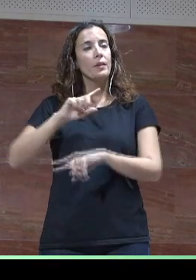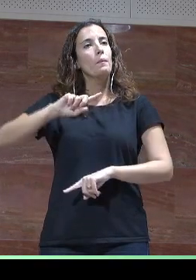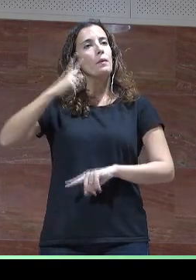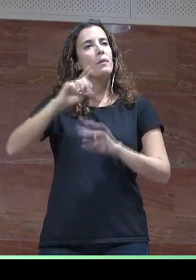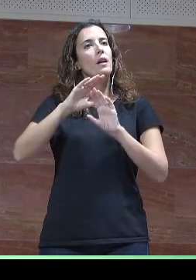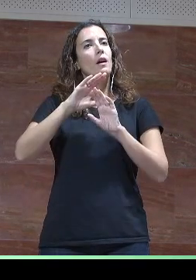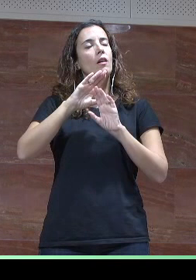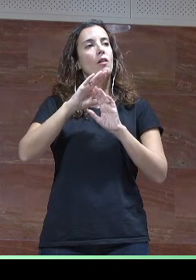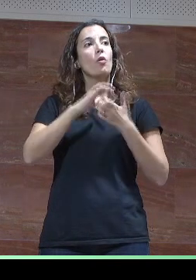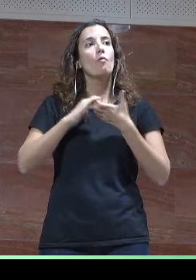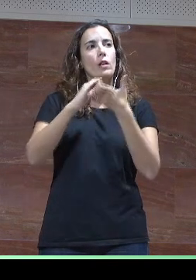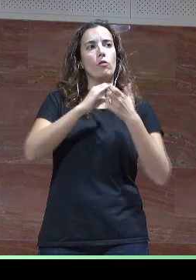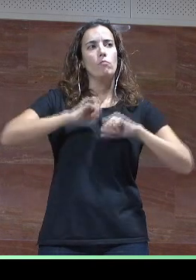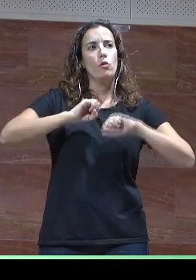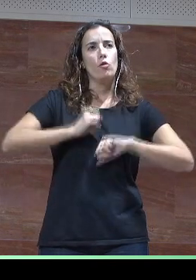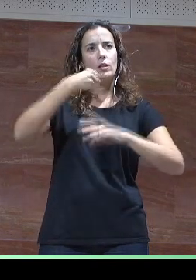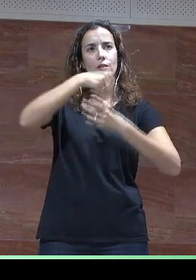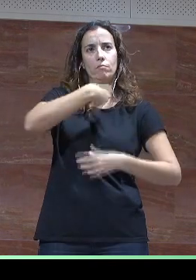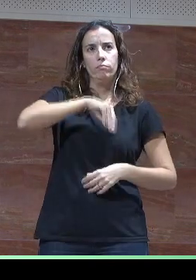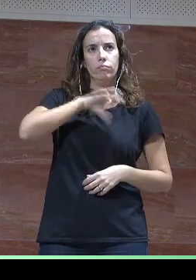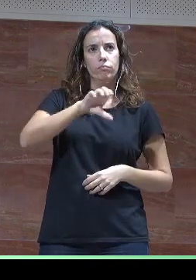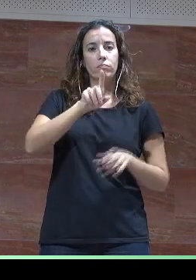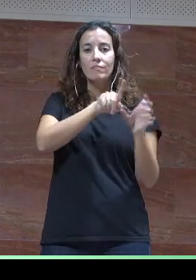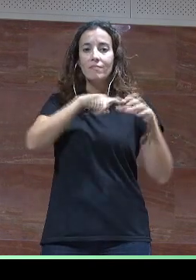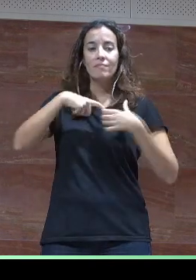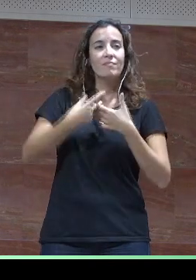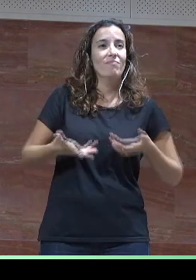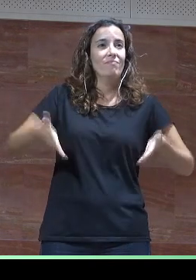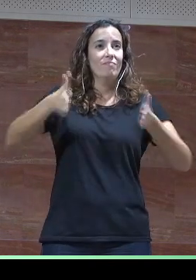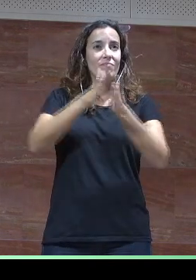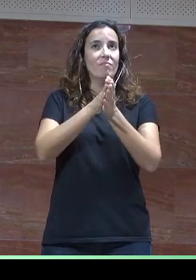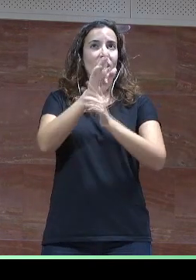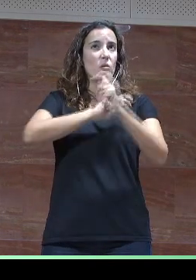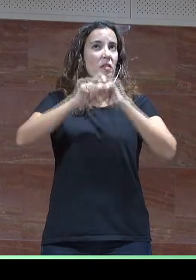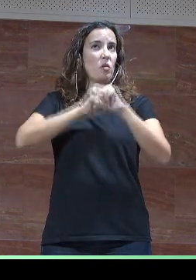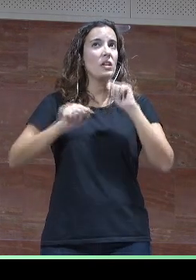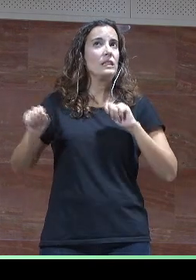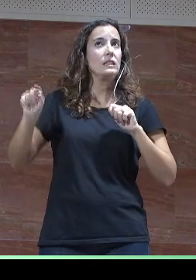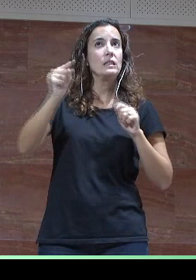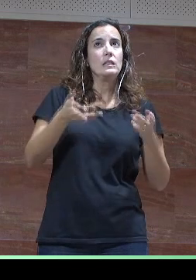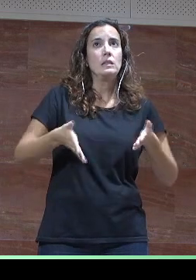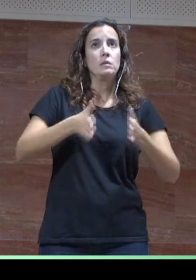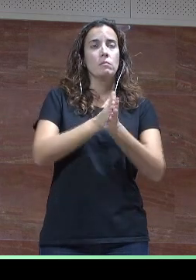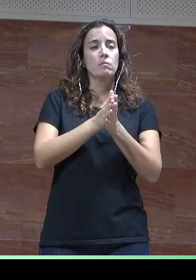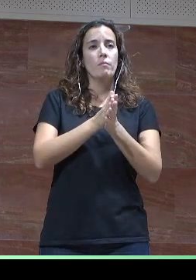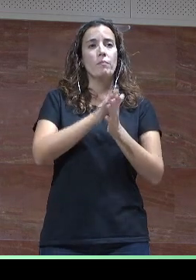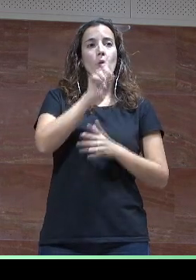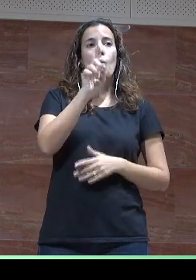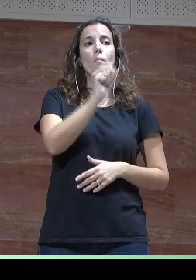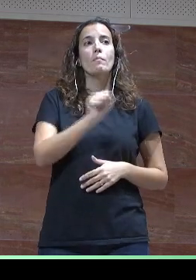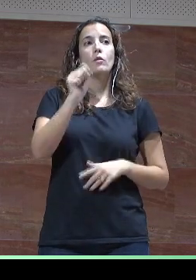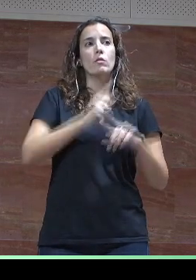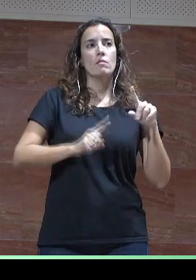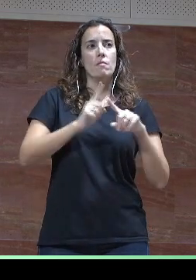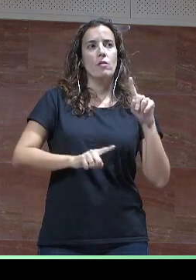de mayores del país y que reúne casi entre diferentes asociaciones pues más de 1,5 millones